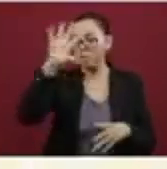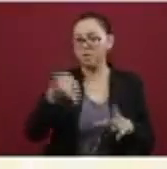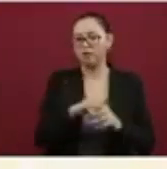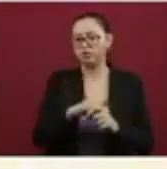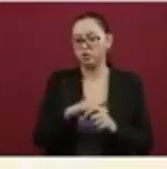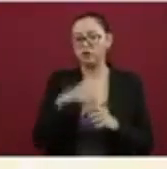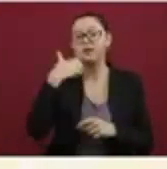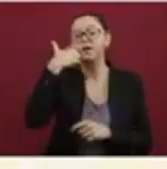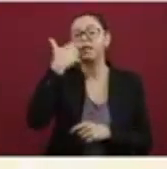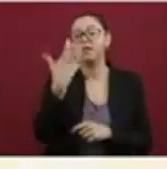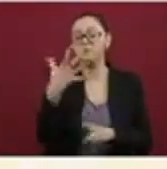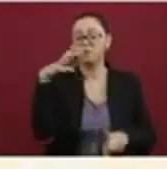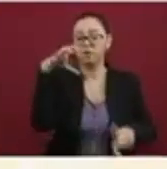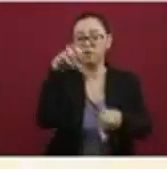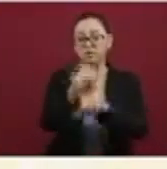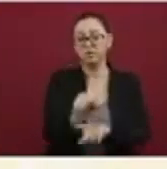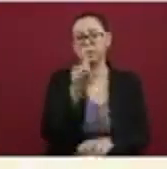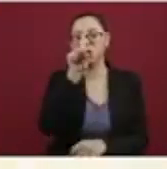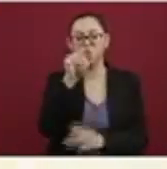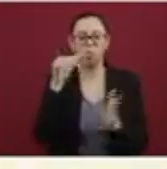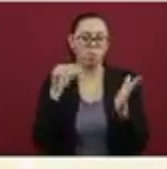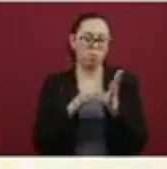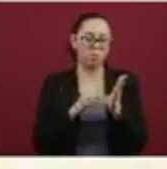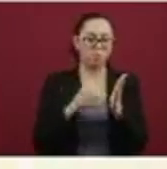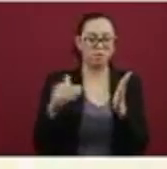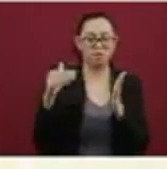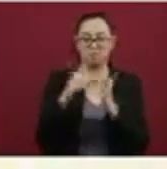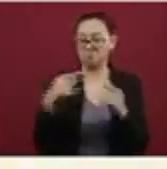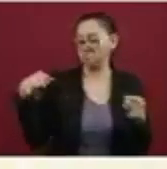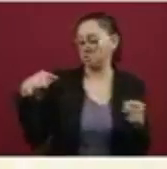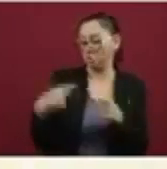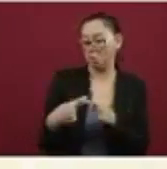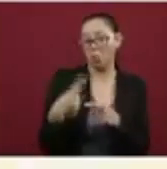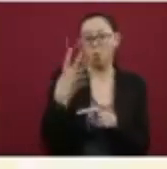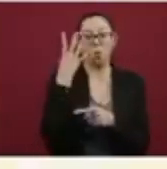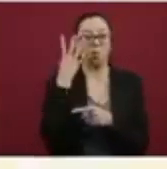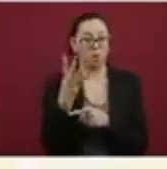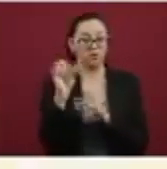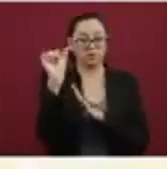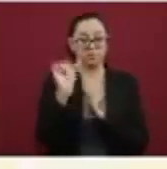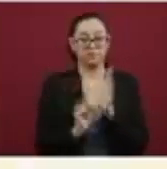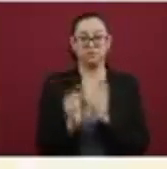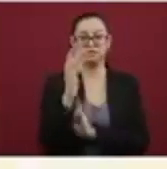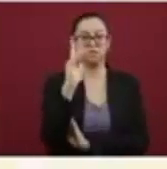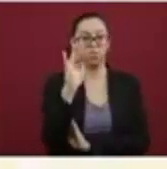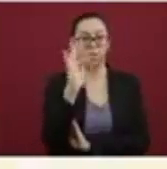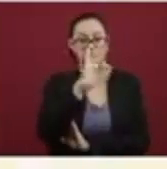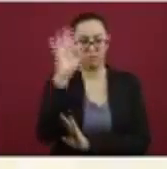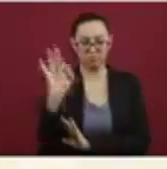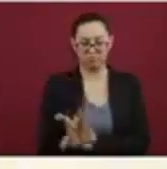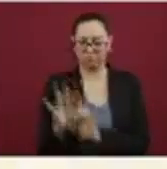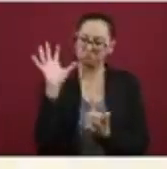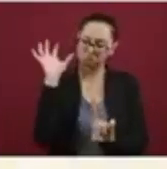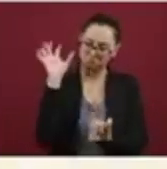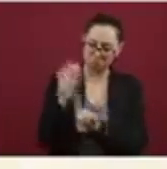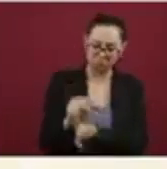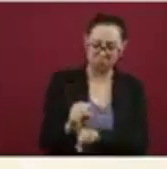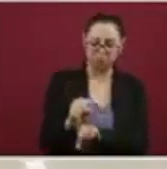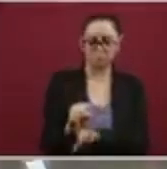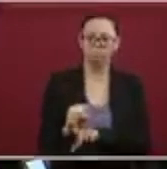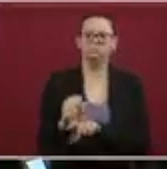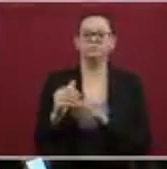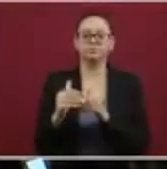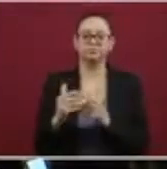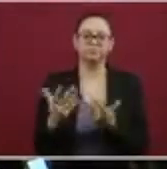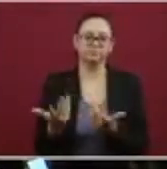cuales pues ya llevamos una meta a 4 meses del 50%, dado que ya rebasamos